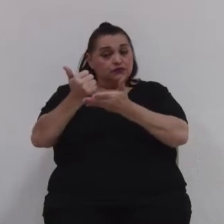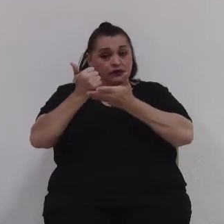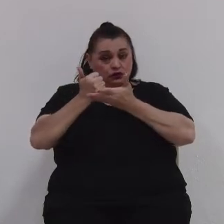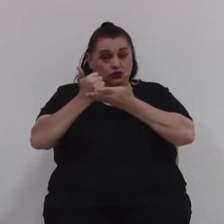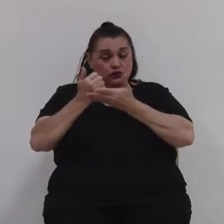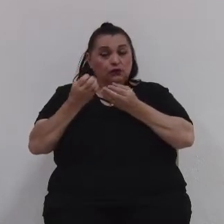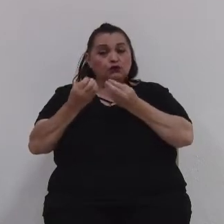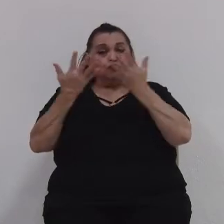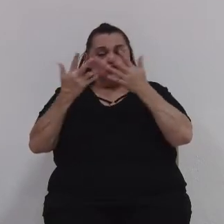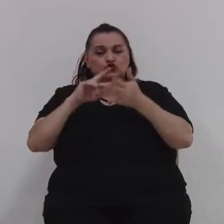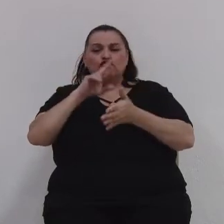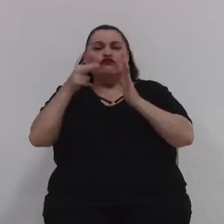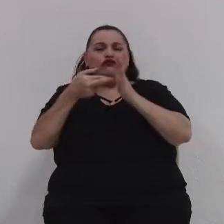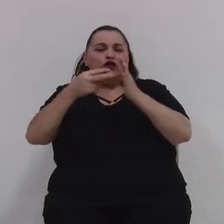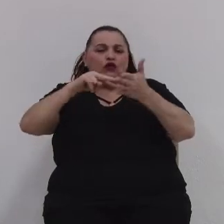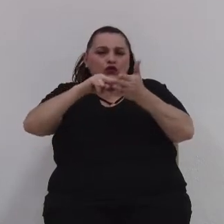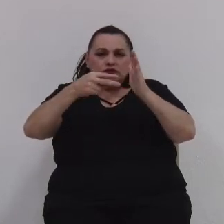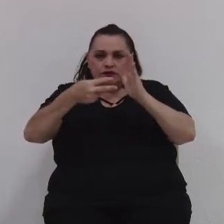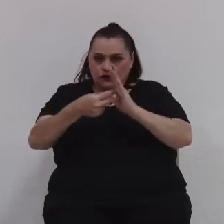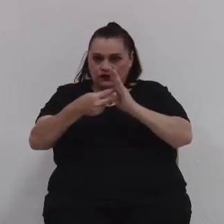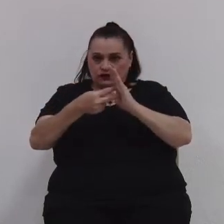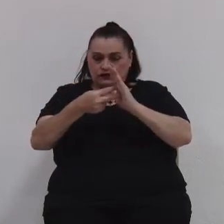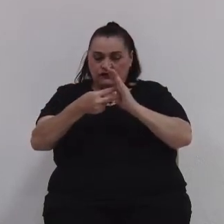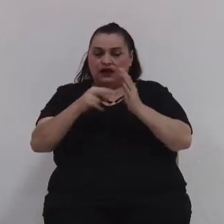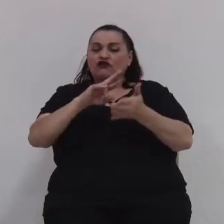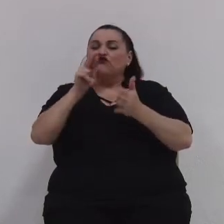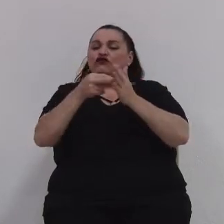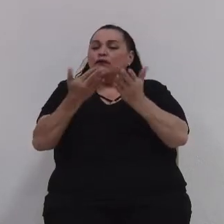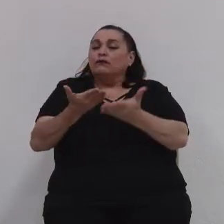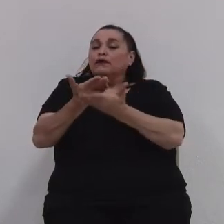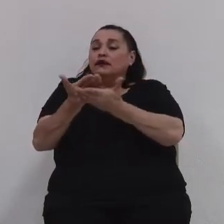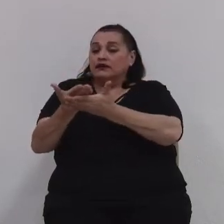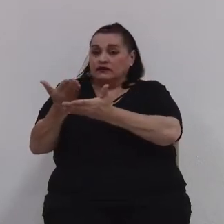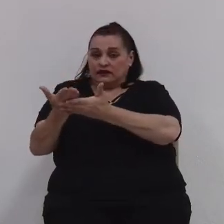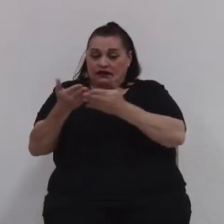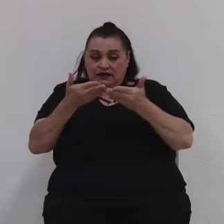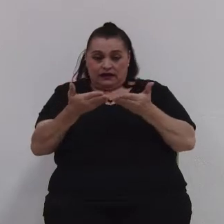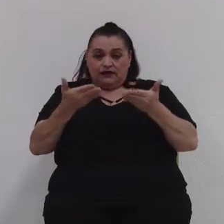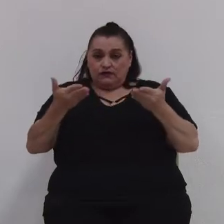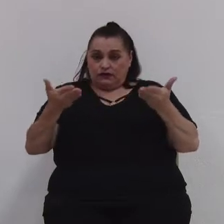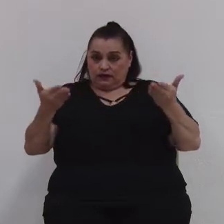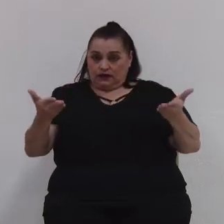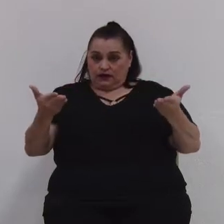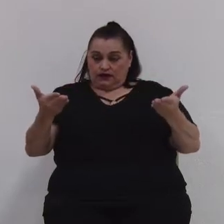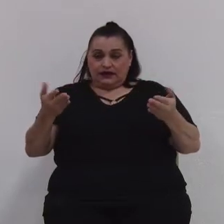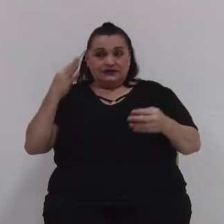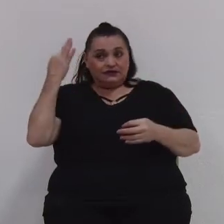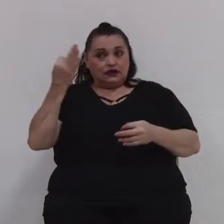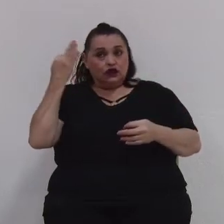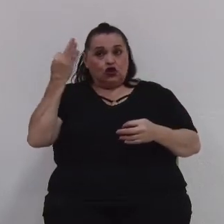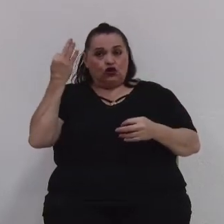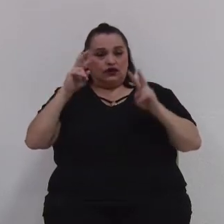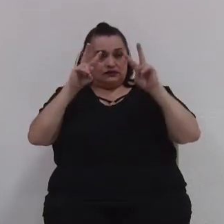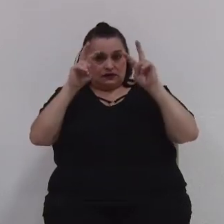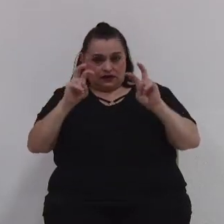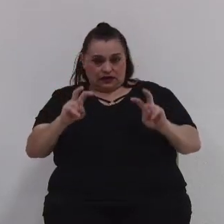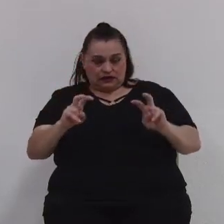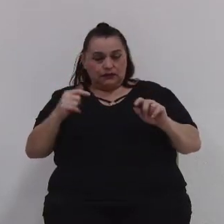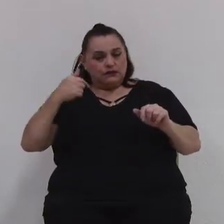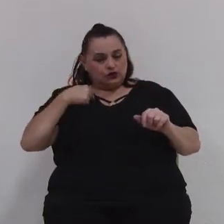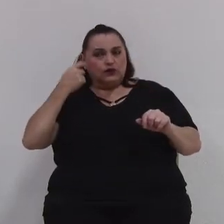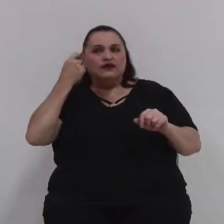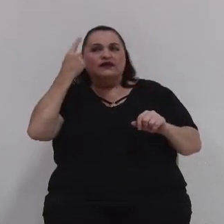a reconceptualizar, a replantearme las herramientas teóricas y analíticas para comprender